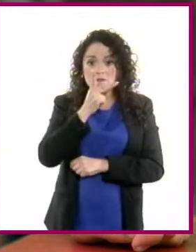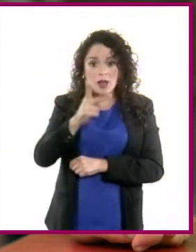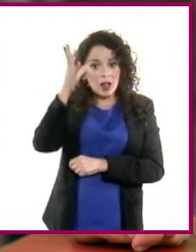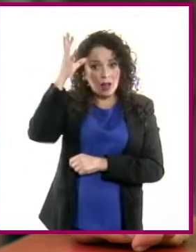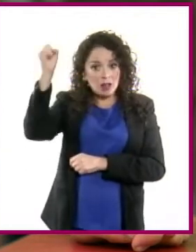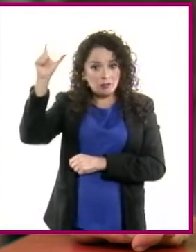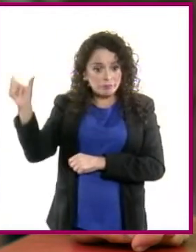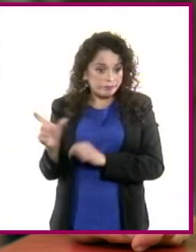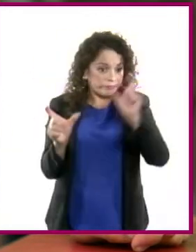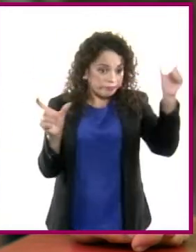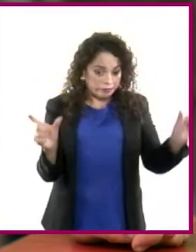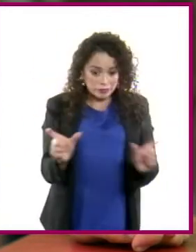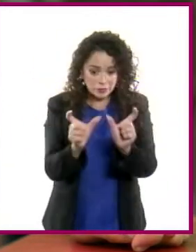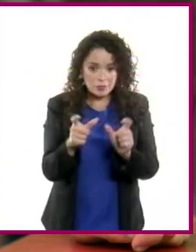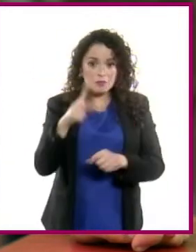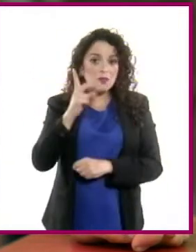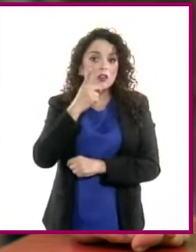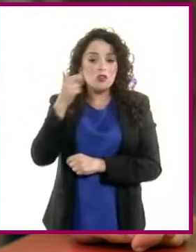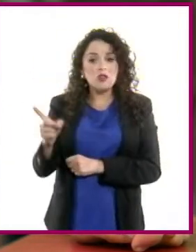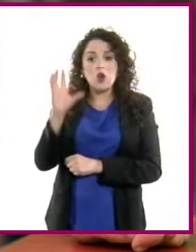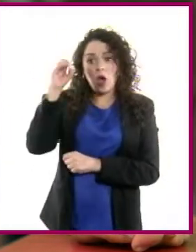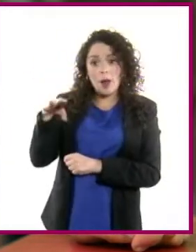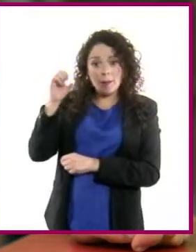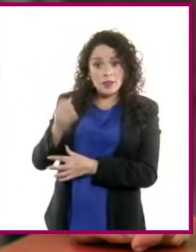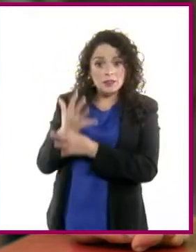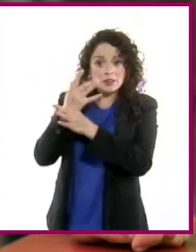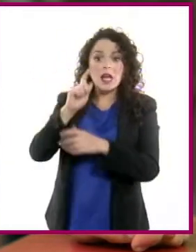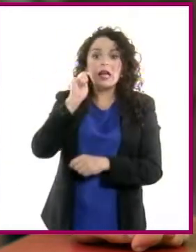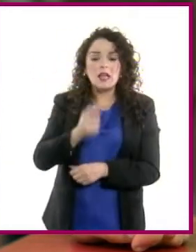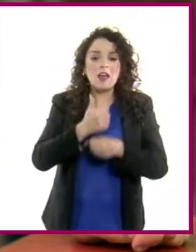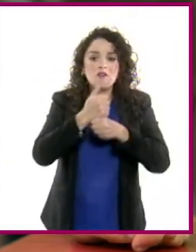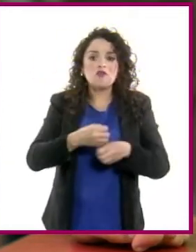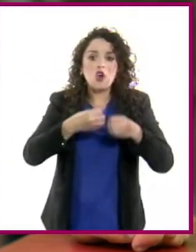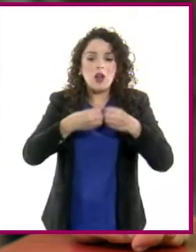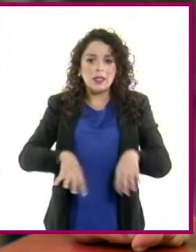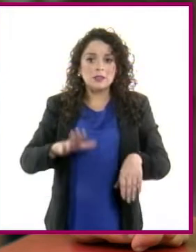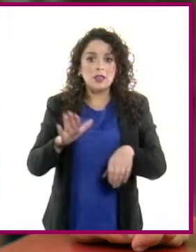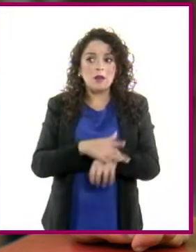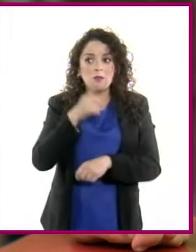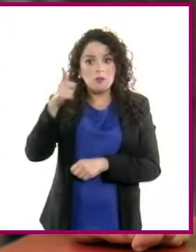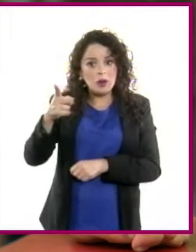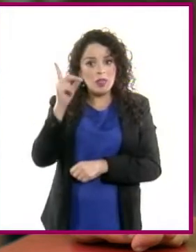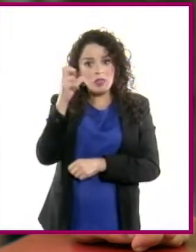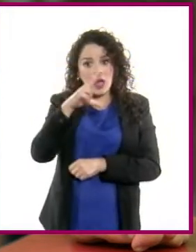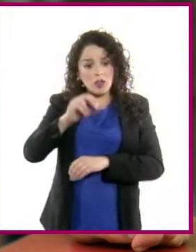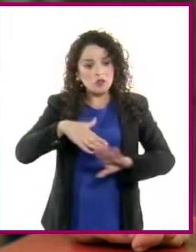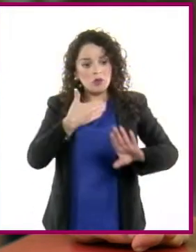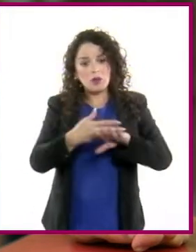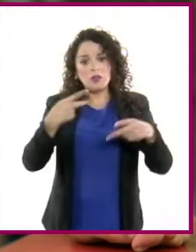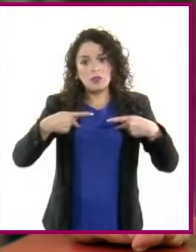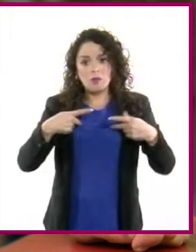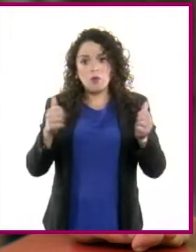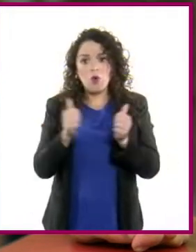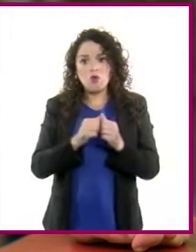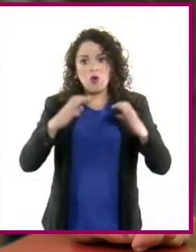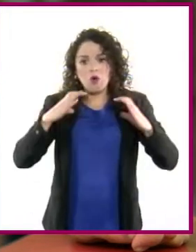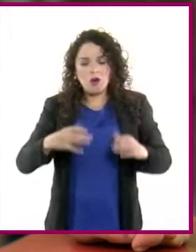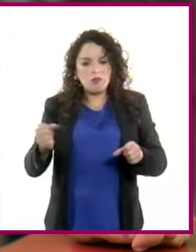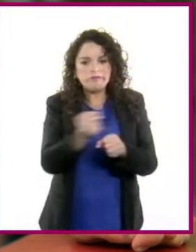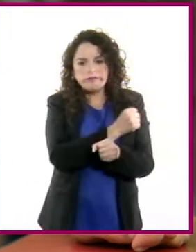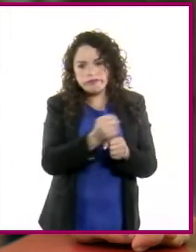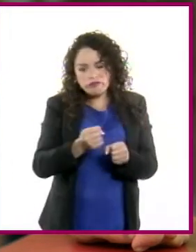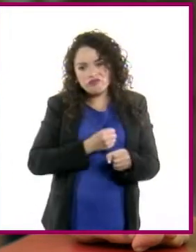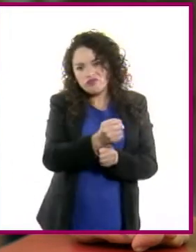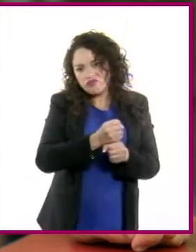en la OMS dice que se llama violencia al ejercicio del poder o de la fuerza física que hace daño. Cuando se usa para organizar a